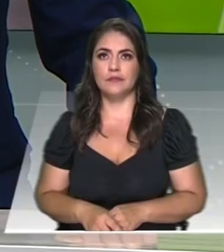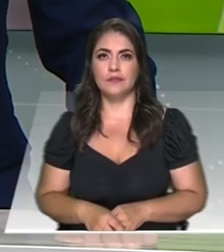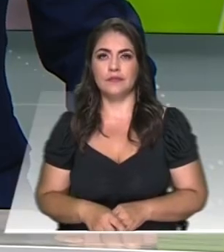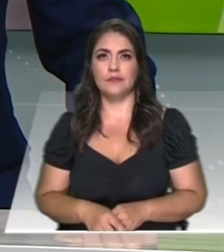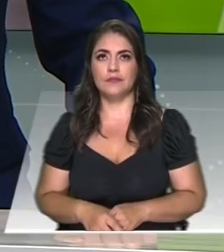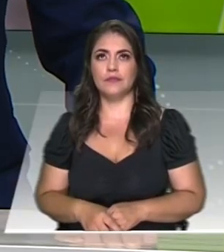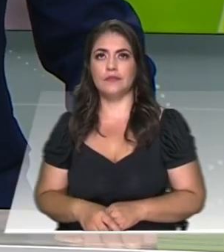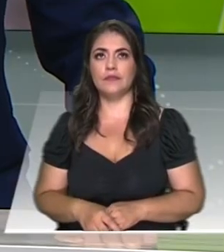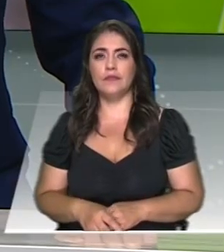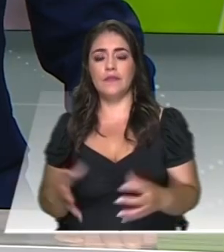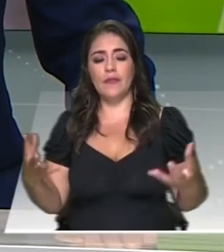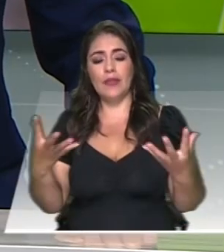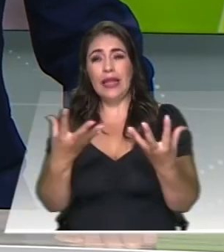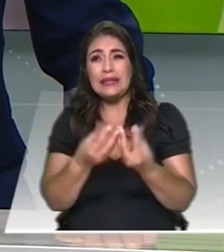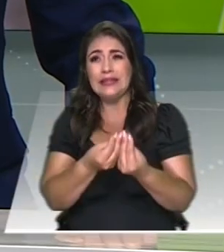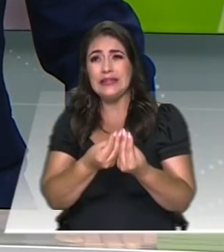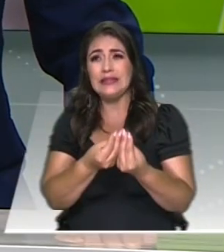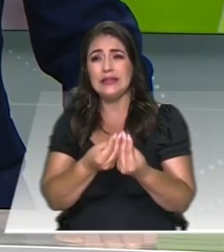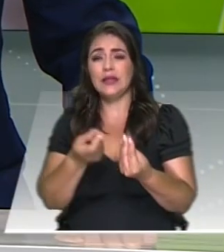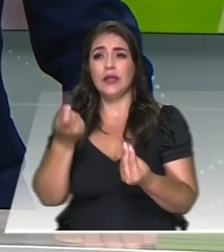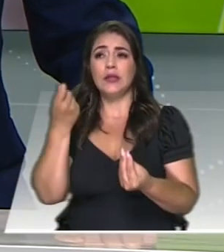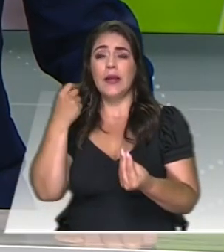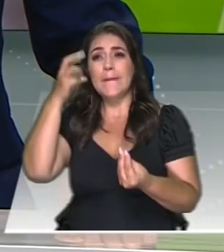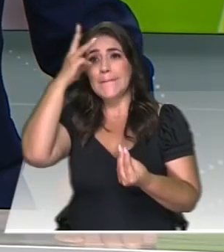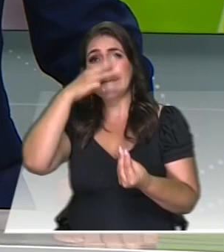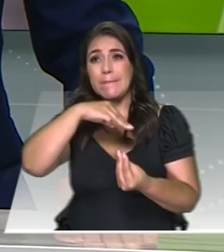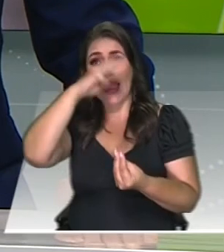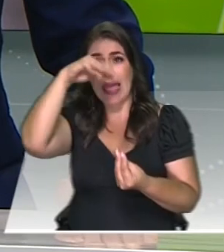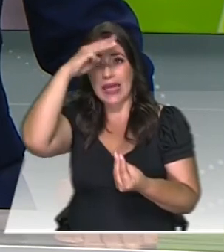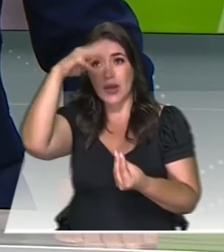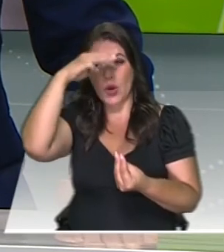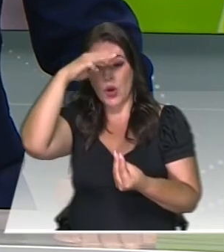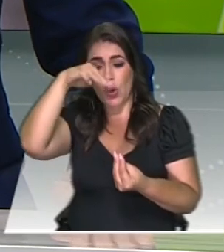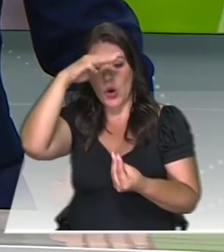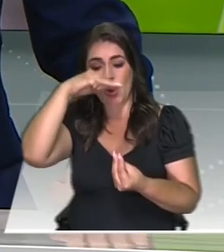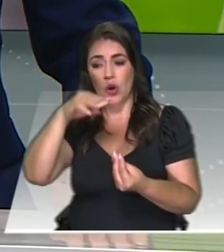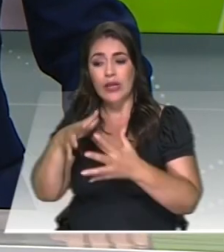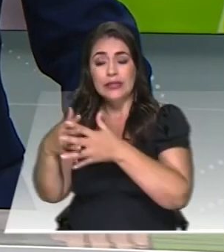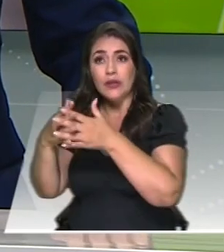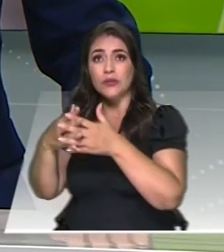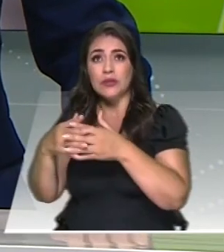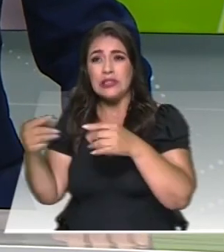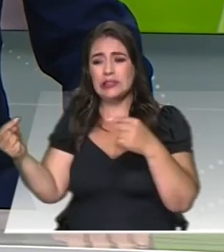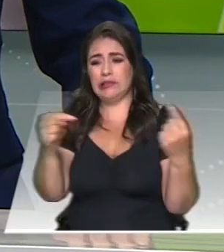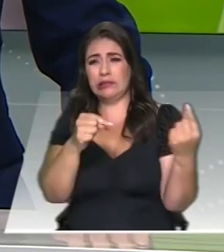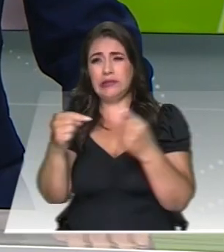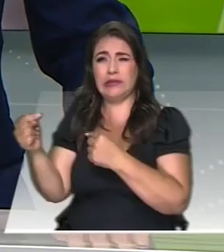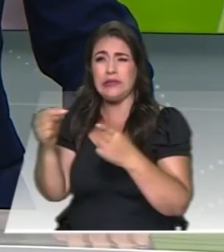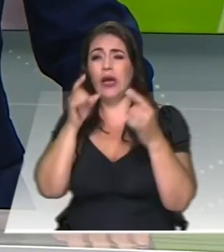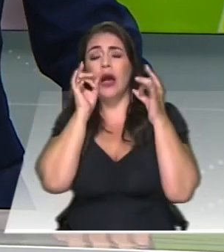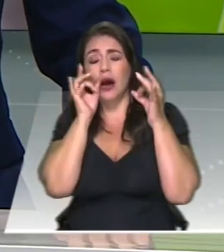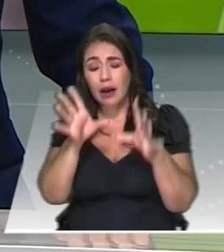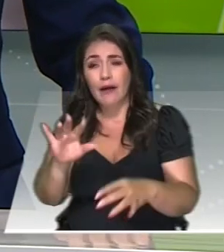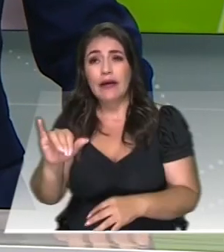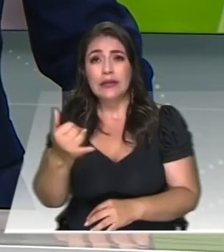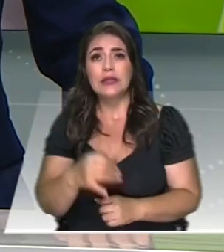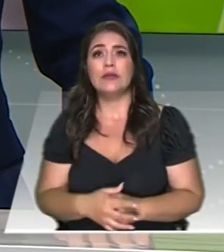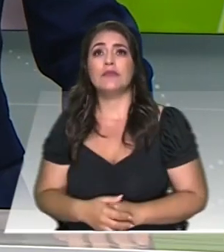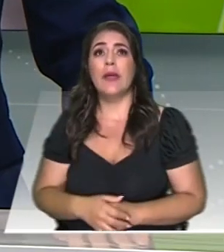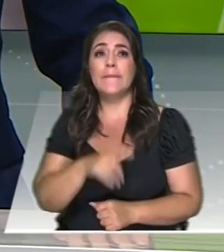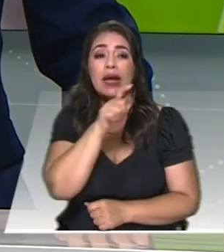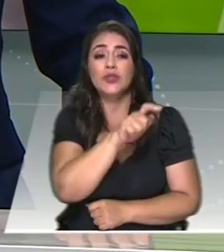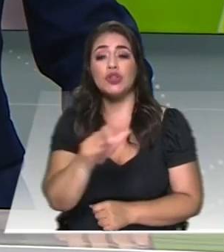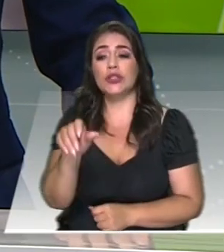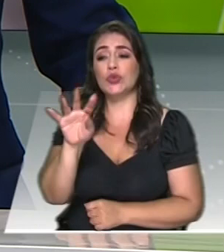la crisis migratoria en la frontera de méxico con estados unidos sigue dejando consecuencias fatales este fin de semana cuatro personas